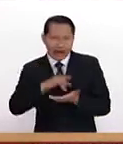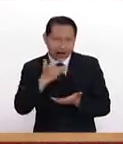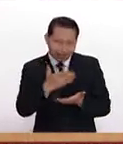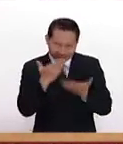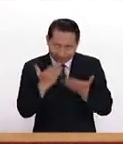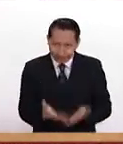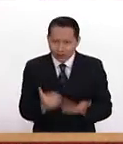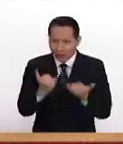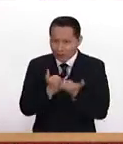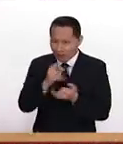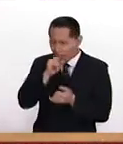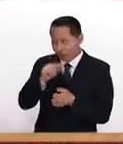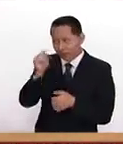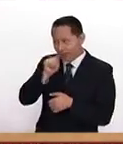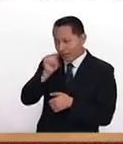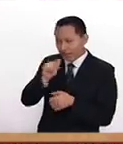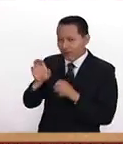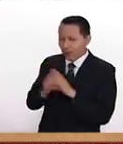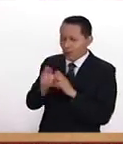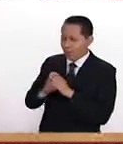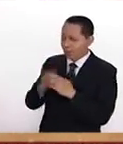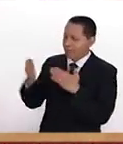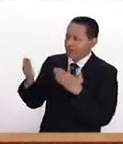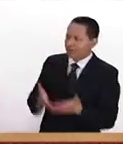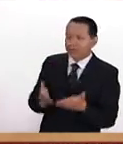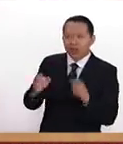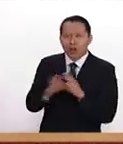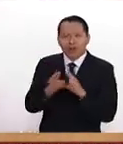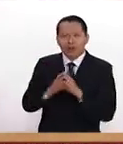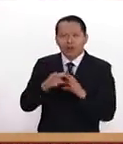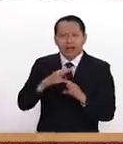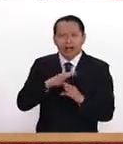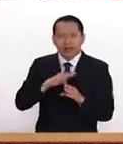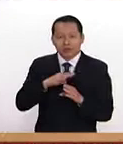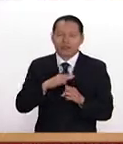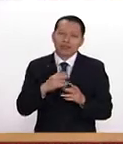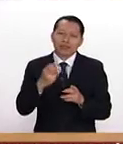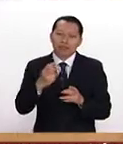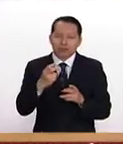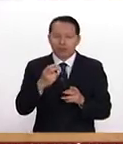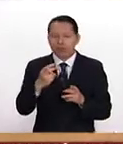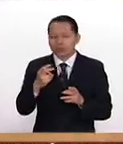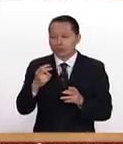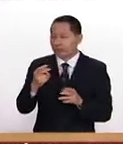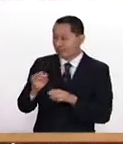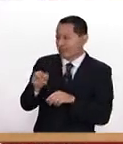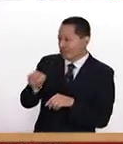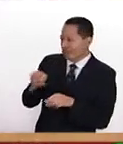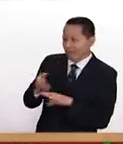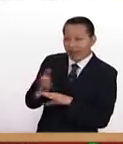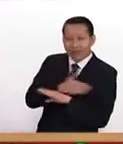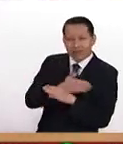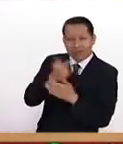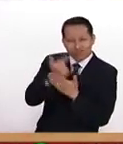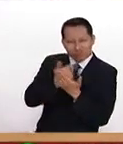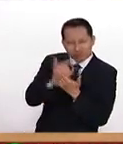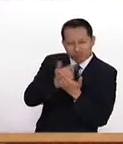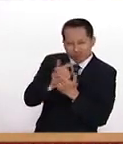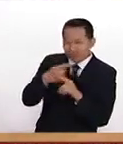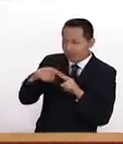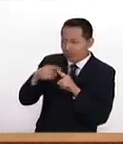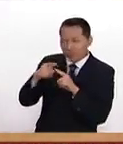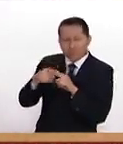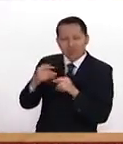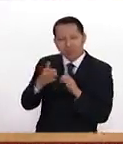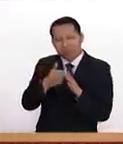traernos al estudio para nuestro auditorio pues estos pues esos estudios que tú desarrollas no periódicamente